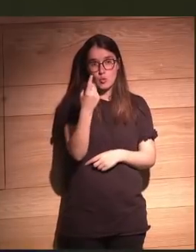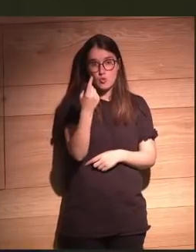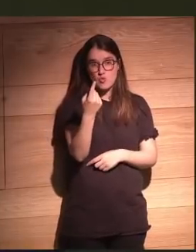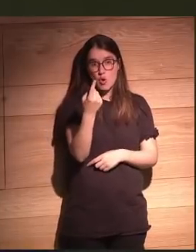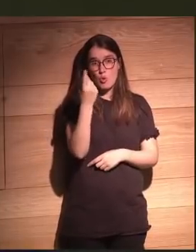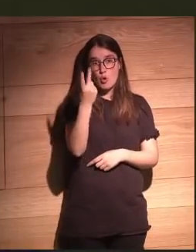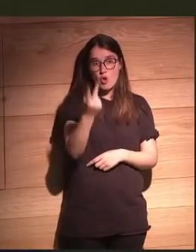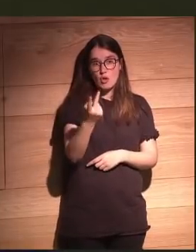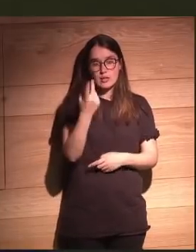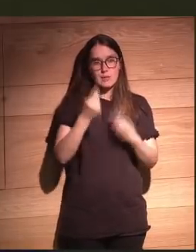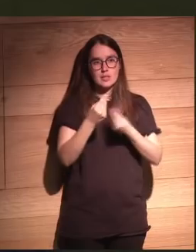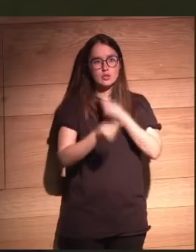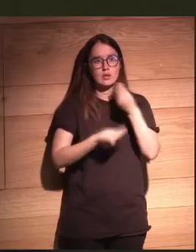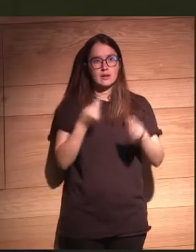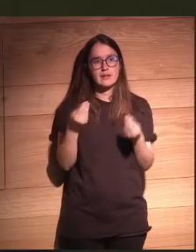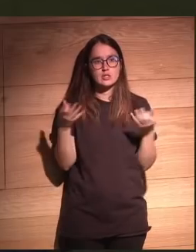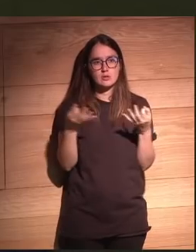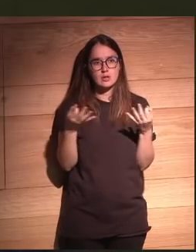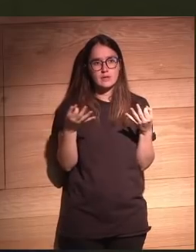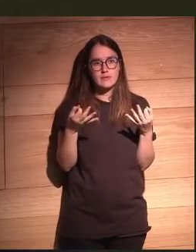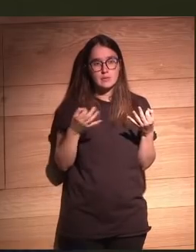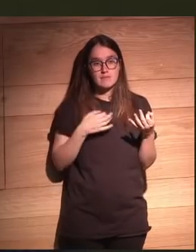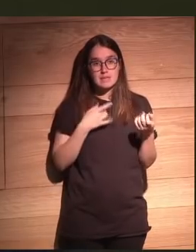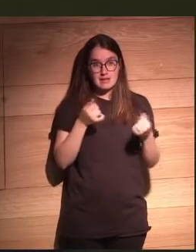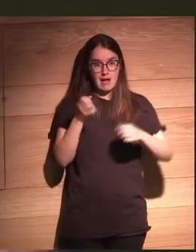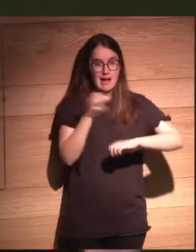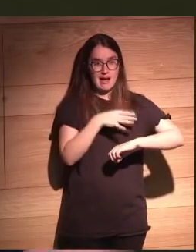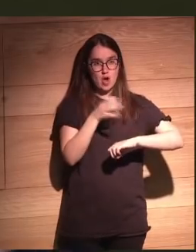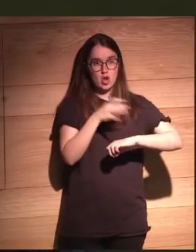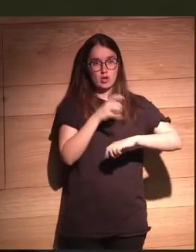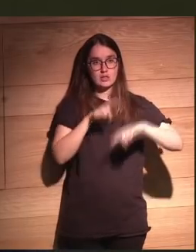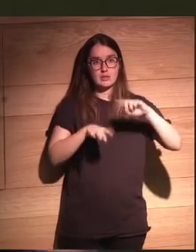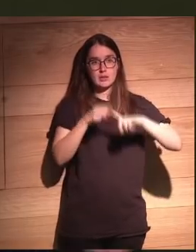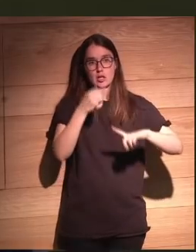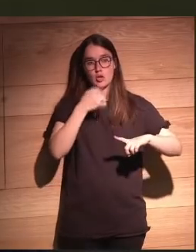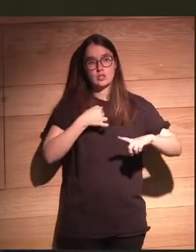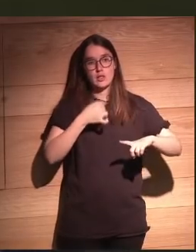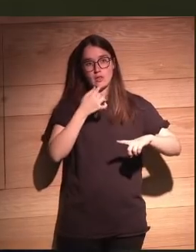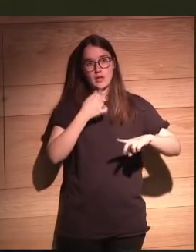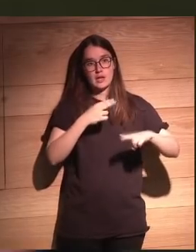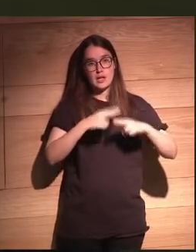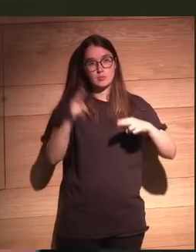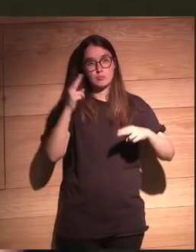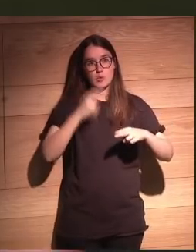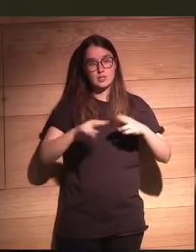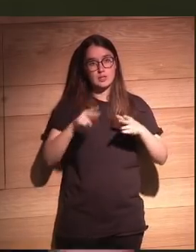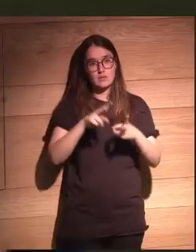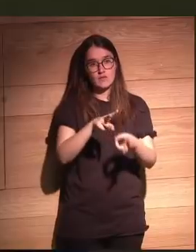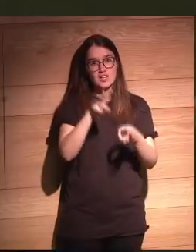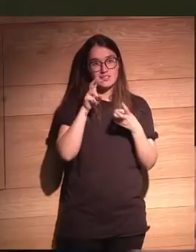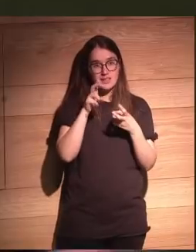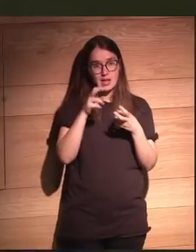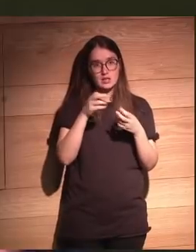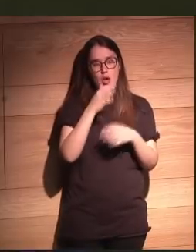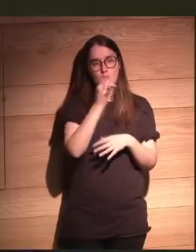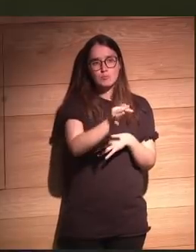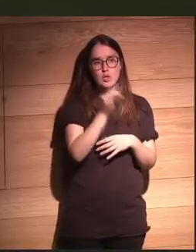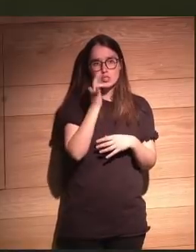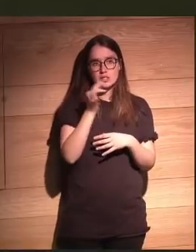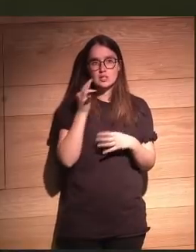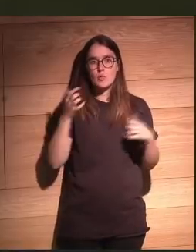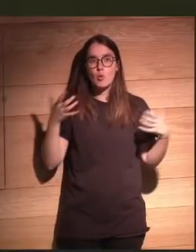veces lo que han hecho simplemente es meter sus ahorros según les iban diciendo las políticas fiscales que era lo bueno que tenían